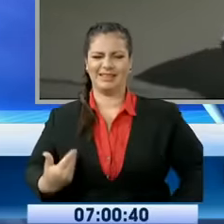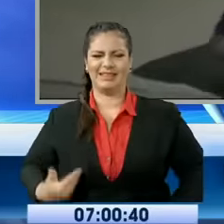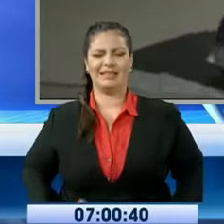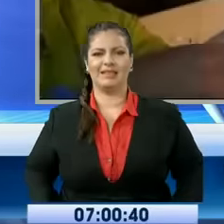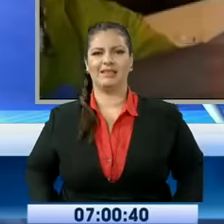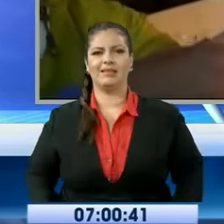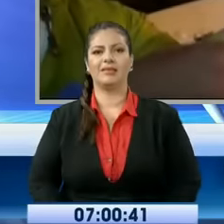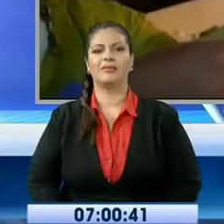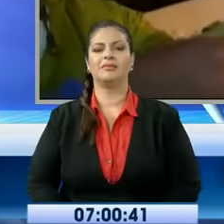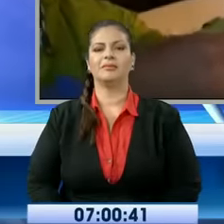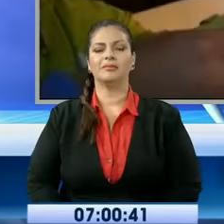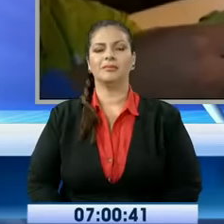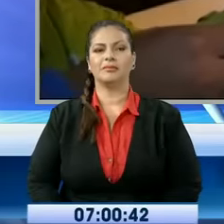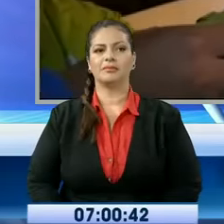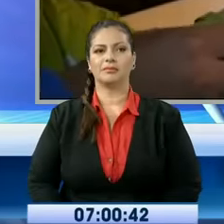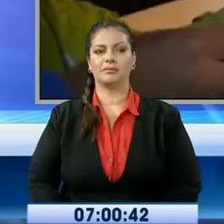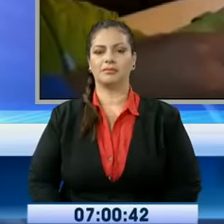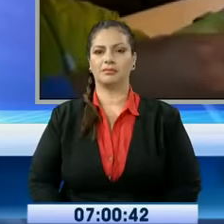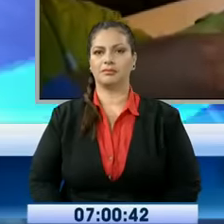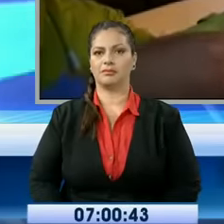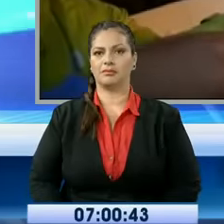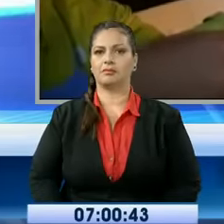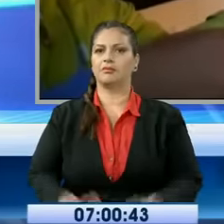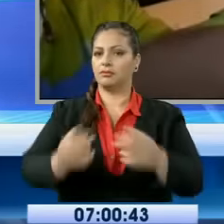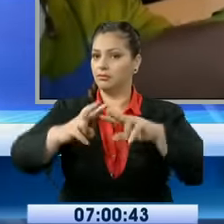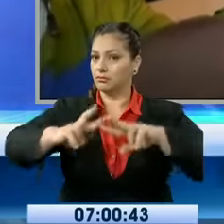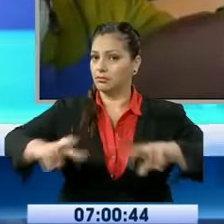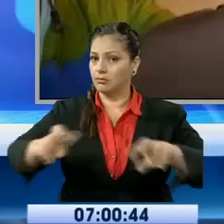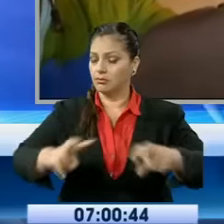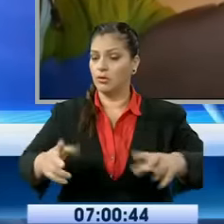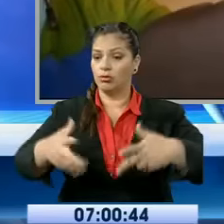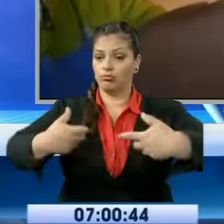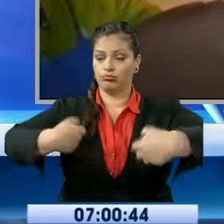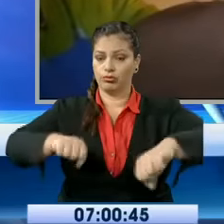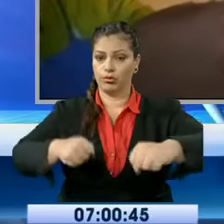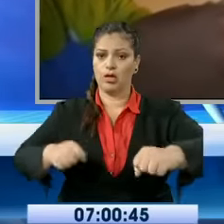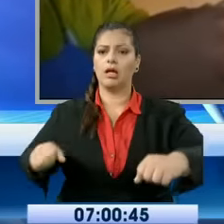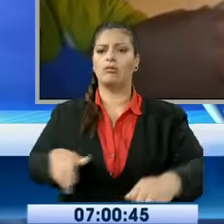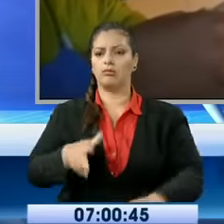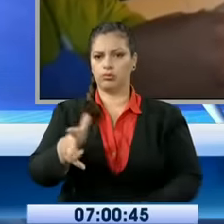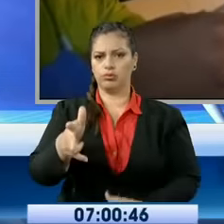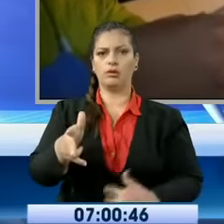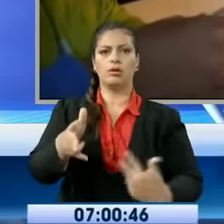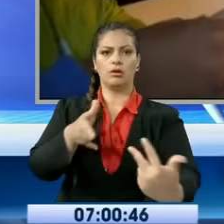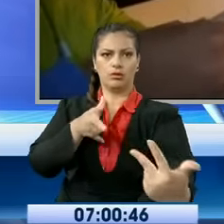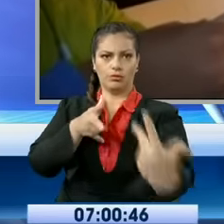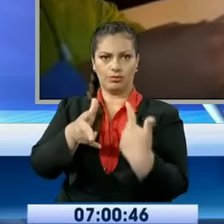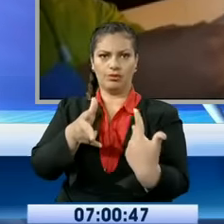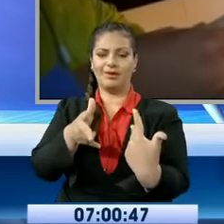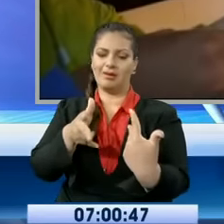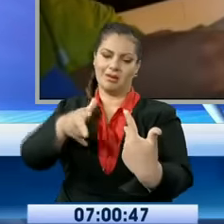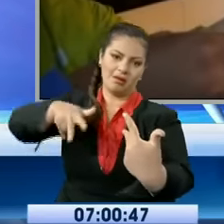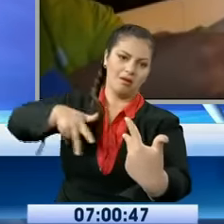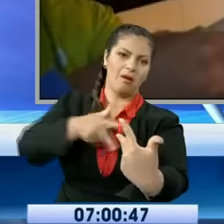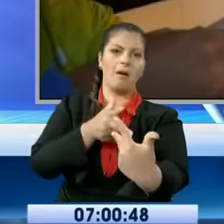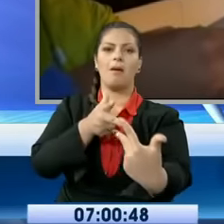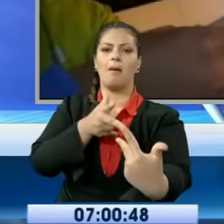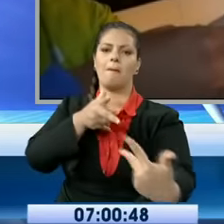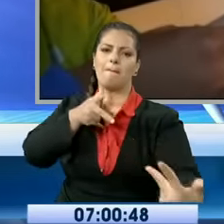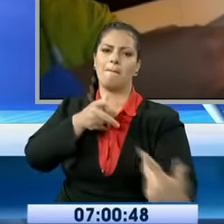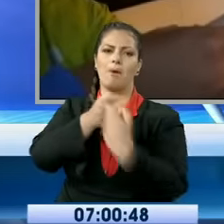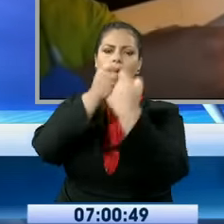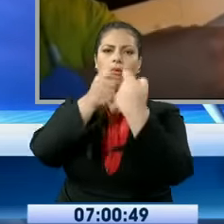posible. Eso lo determinarán las investigaciones. Pero, ¿a qué velocidad? Porque un choque de motos, pues, podría haber pasado...